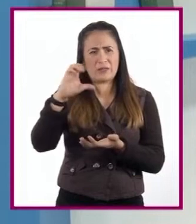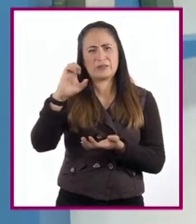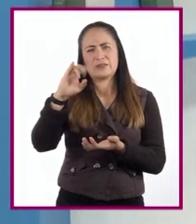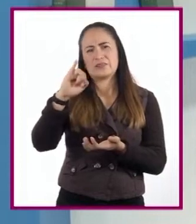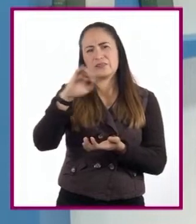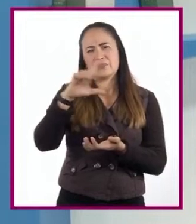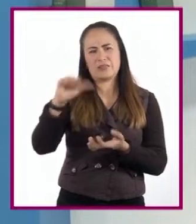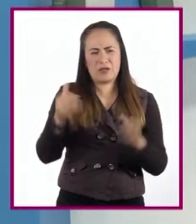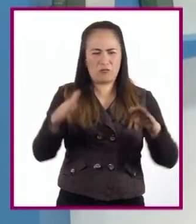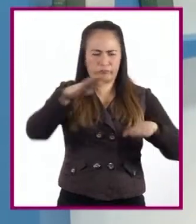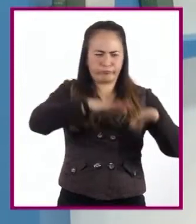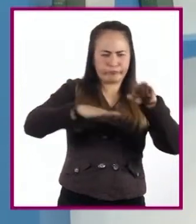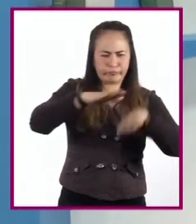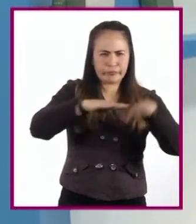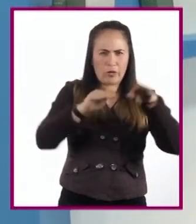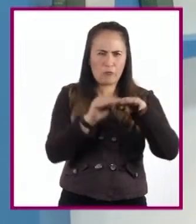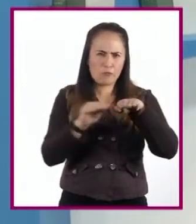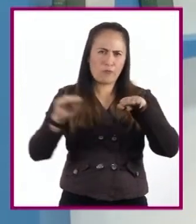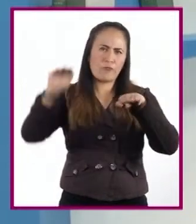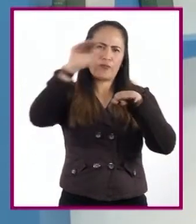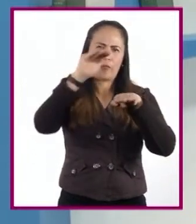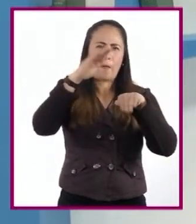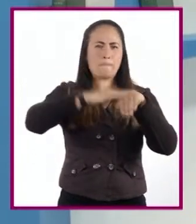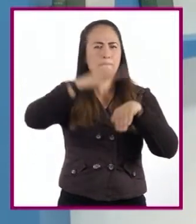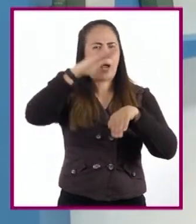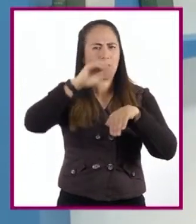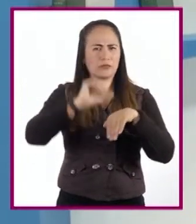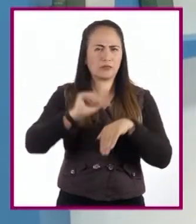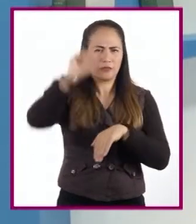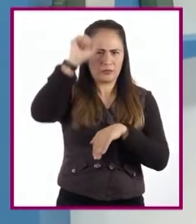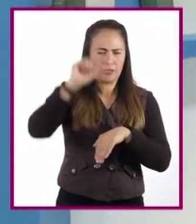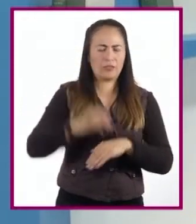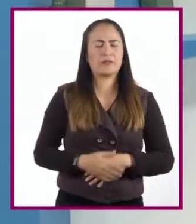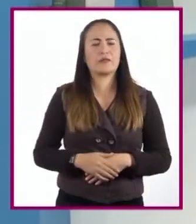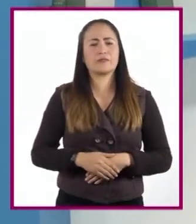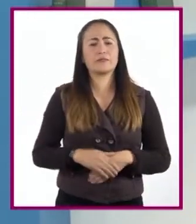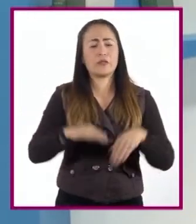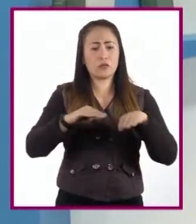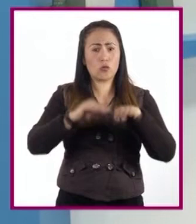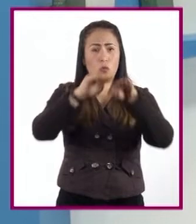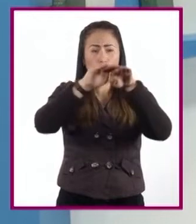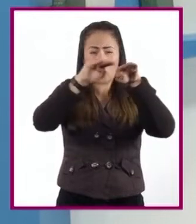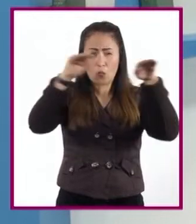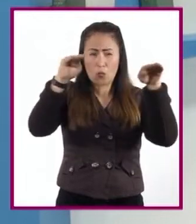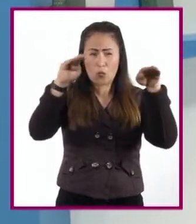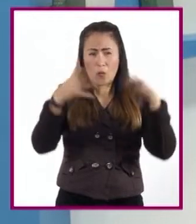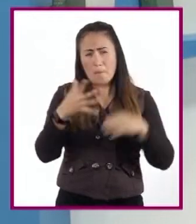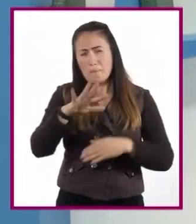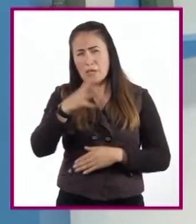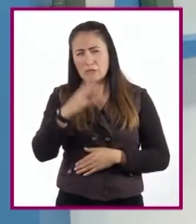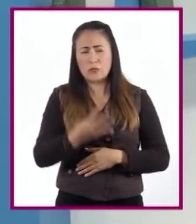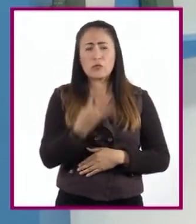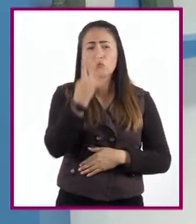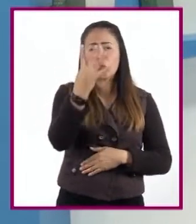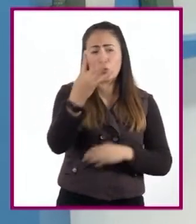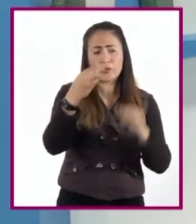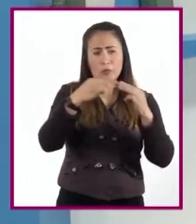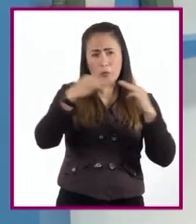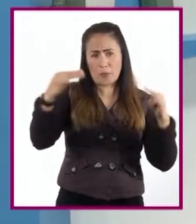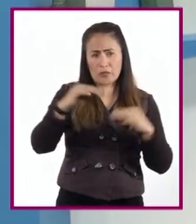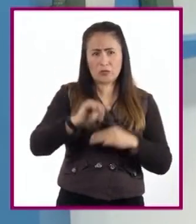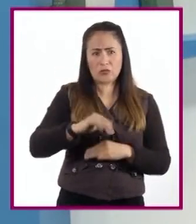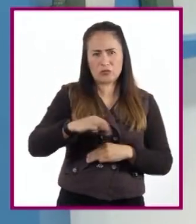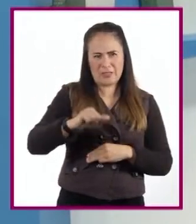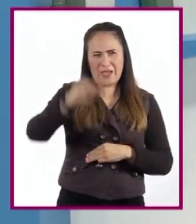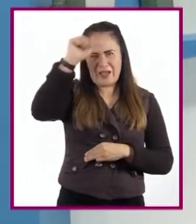para formar una plataforma de mayores dimensiones. Esta plataforma alcanzó al menos 4 metros de altura en la zona